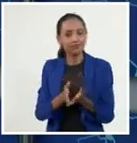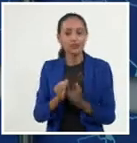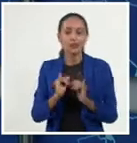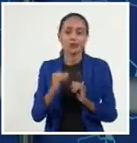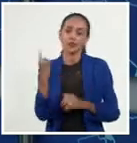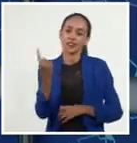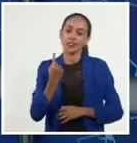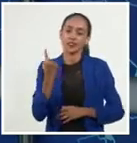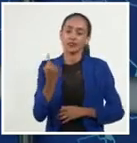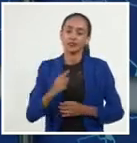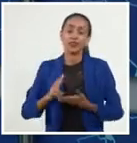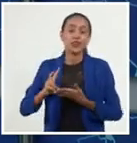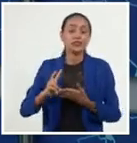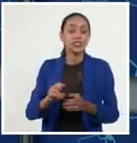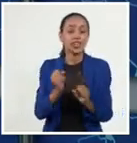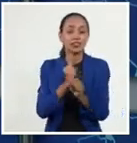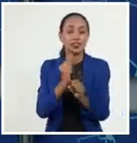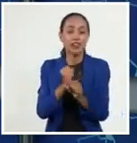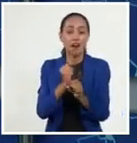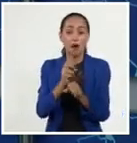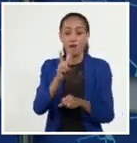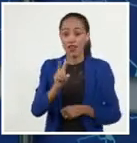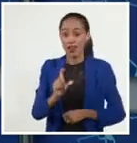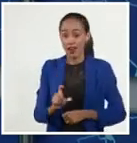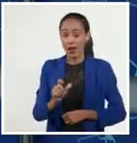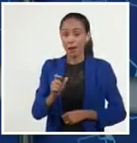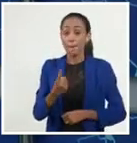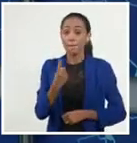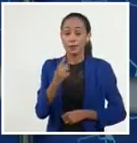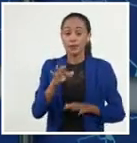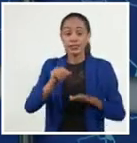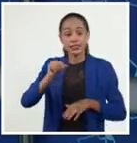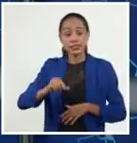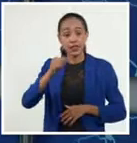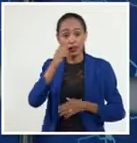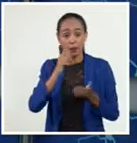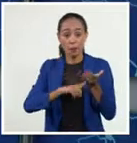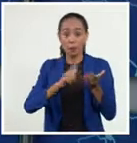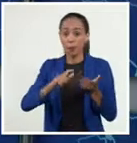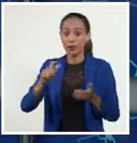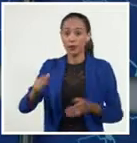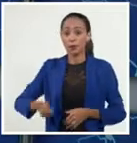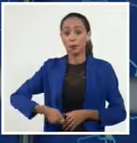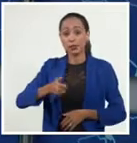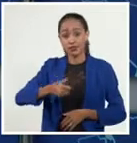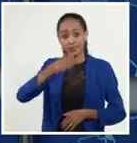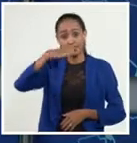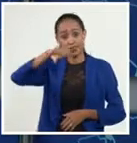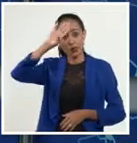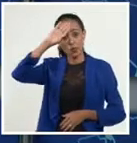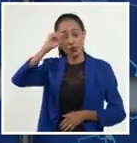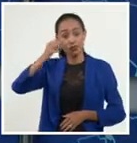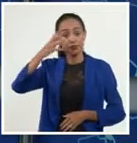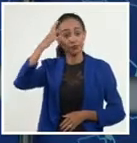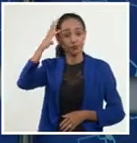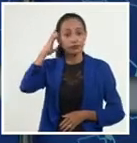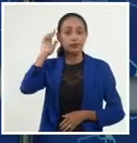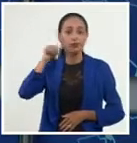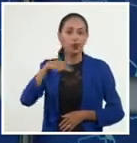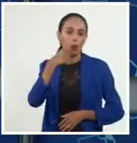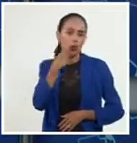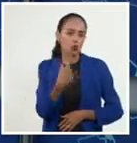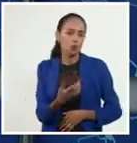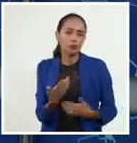Como parte de su visita de trabajo a Villa Clara, el primer secretario del Comité Central del Partido y presidente de la República, Miguel Díaz-Canel Bermúdez, conoció sobre